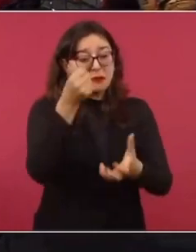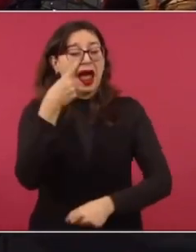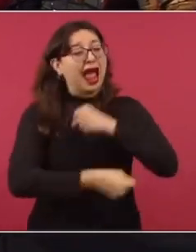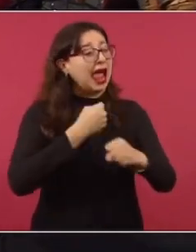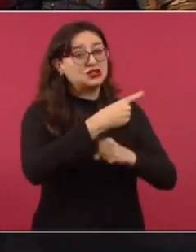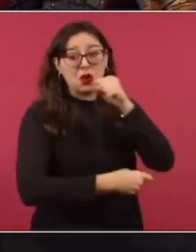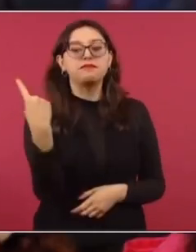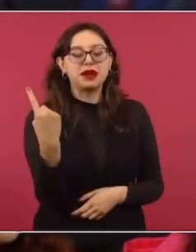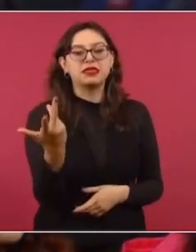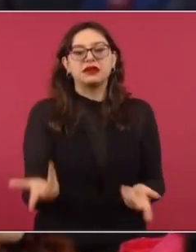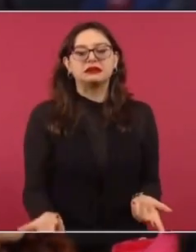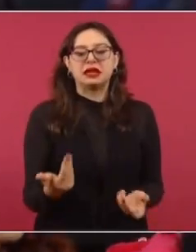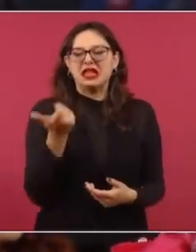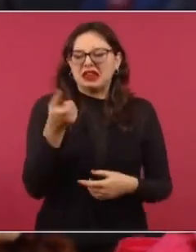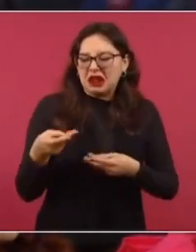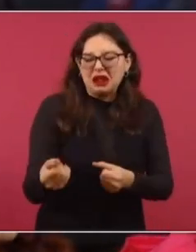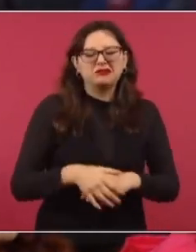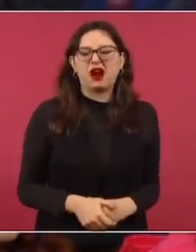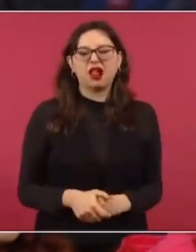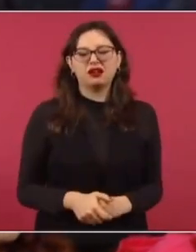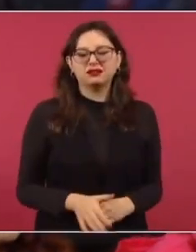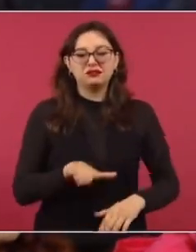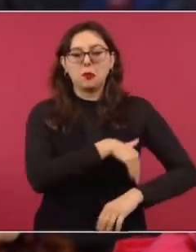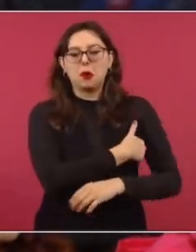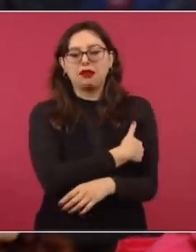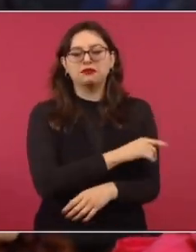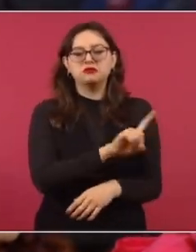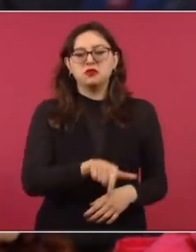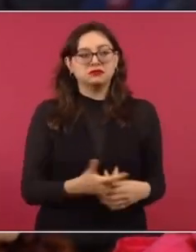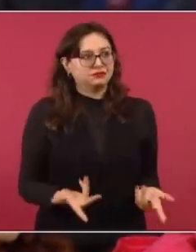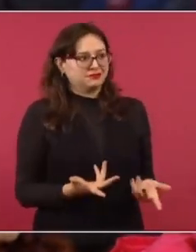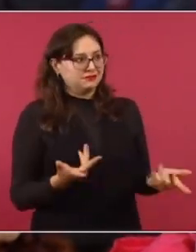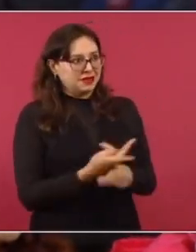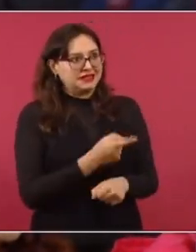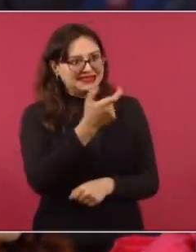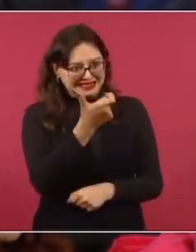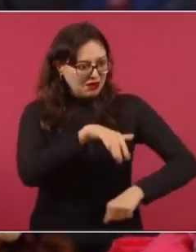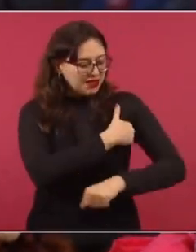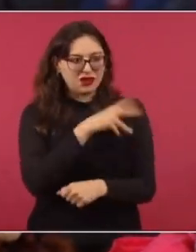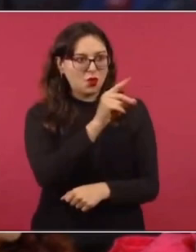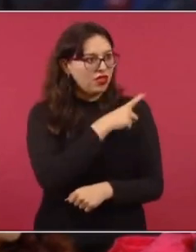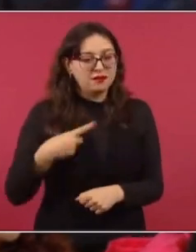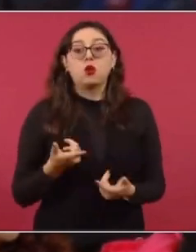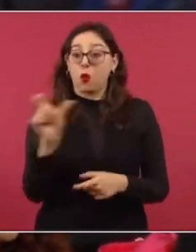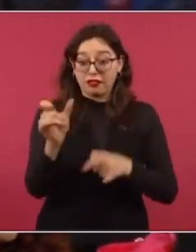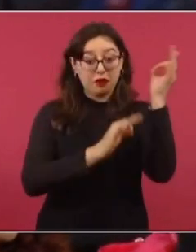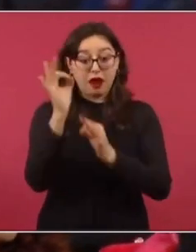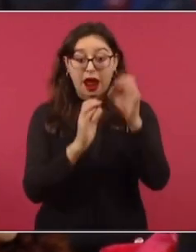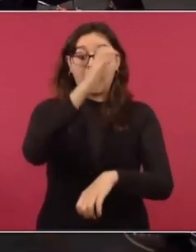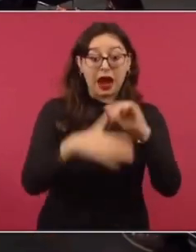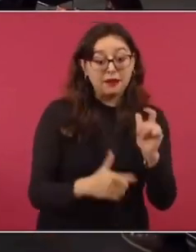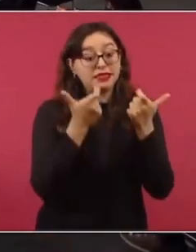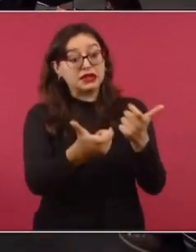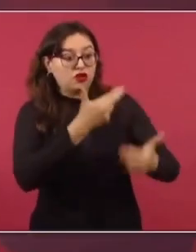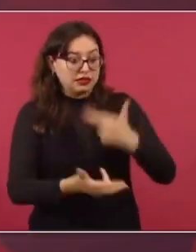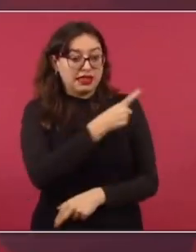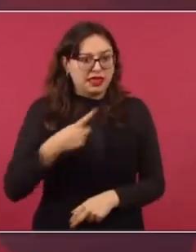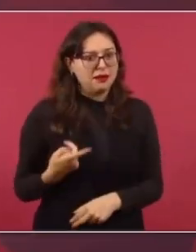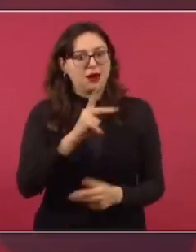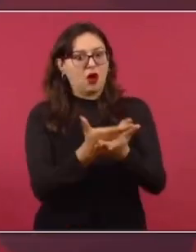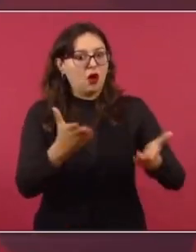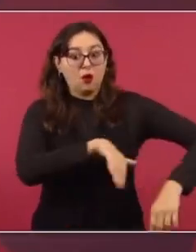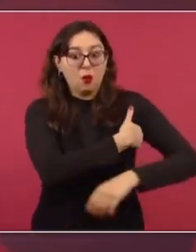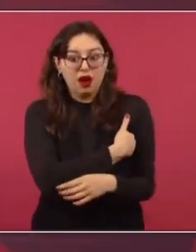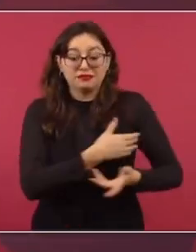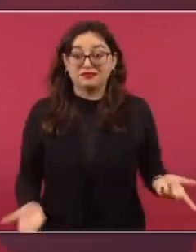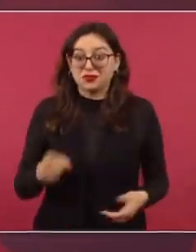es, hoy todavía quieren guardar dinero, y van a reservar ese dinero para gastarlo, ¿en qué, presidente? ¿En qué? Cuando el pueblo necesita el dinero, cuando los programas sociales requieren mucho más recursos. Hay que reclamarle, pero no, no, ahora sí que...